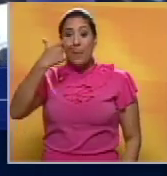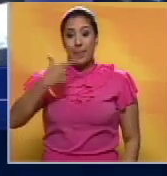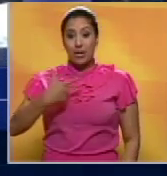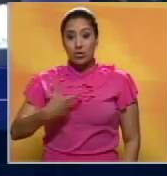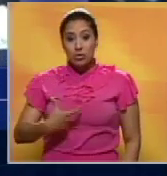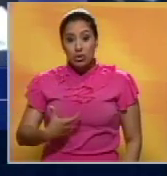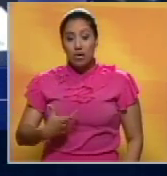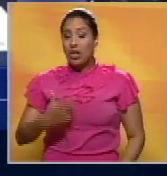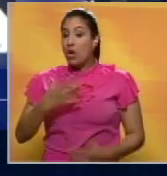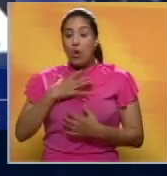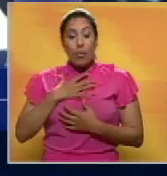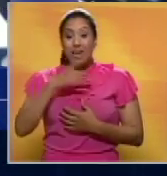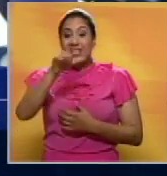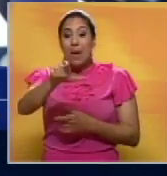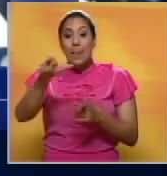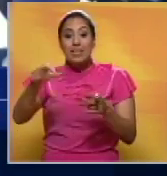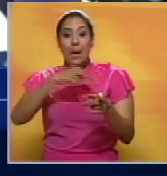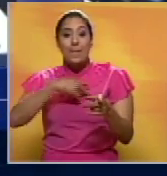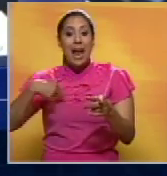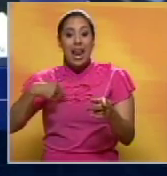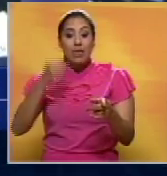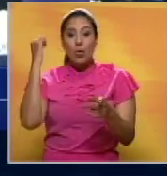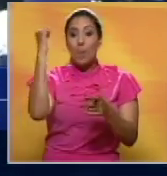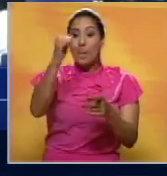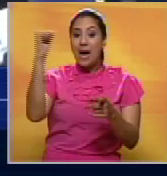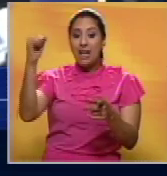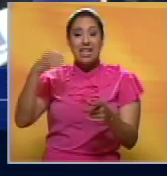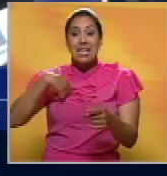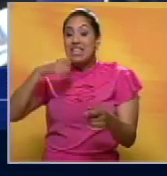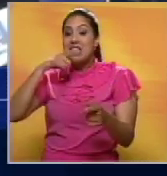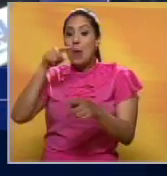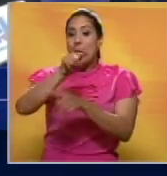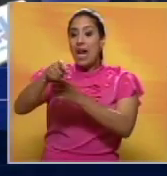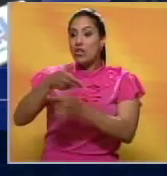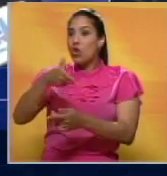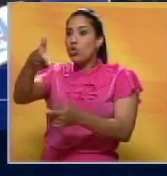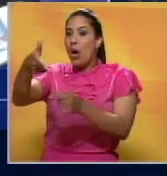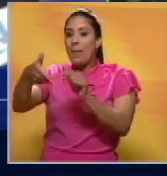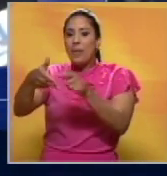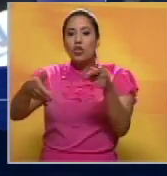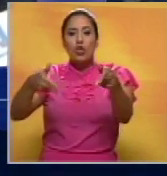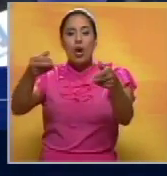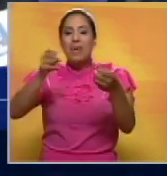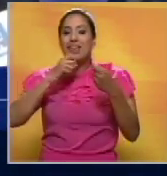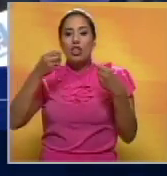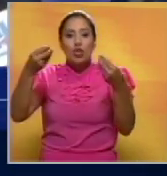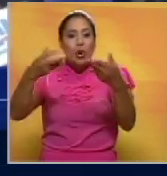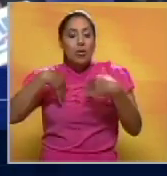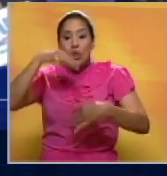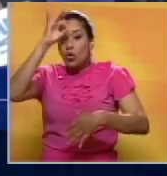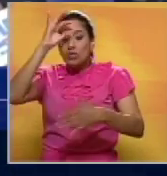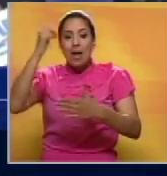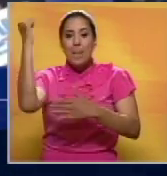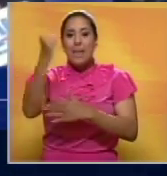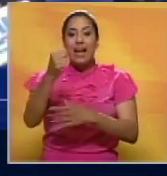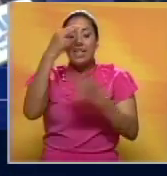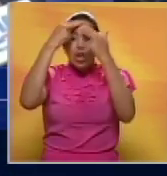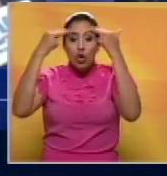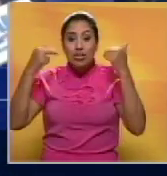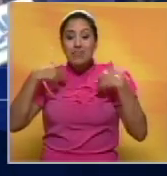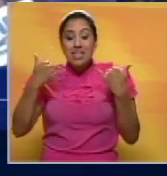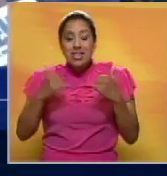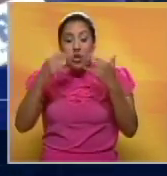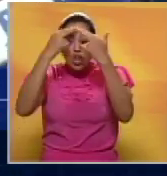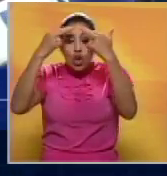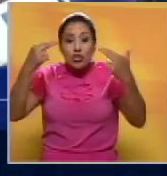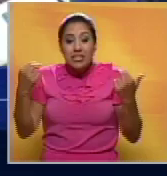persona, porque esas son personas que salen a matar, yo no sé quién las arma o quién les da pistola para que maten a inocentes, porque es un